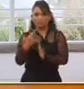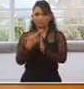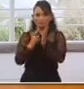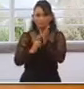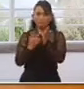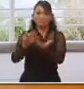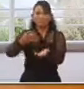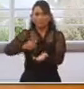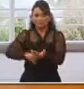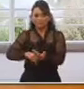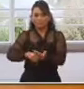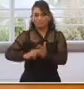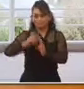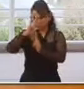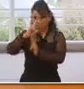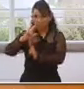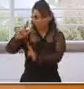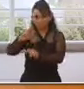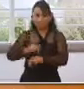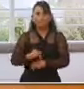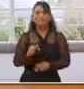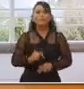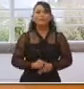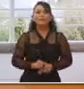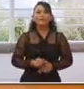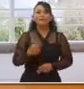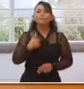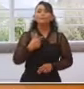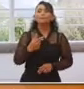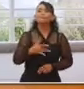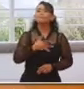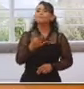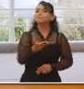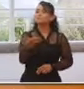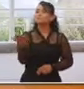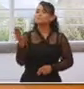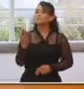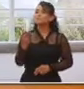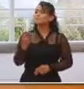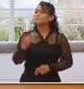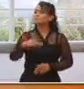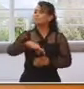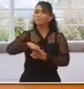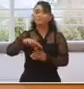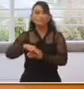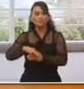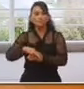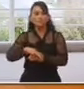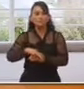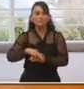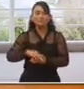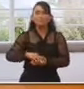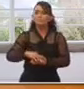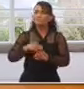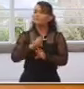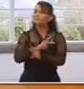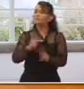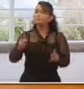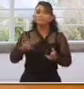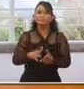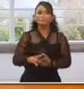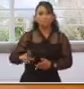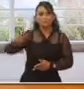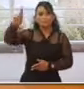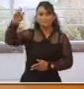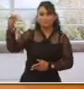reglamento interior de este honorable ayuntamiento, lo someto a su consideración primeramente en lo general. Tiene el